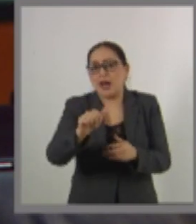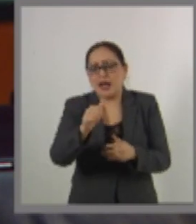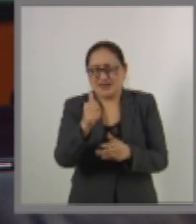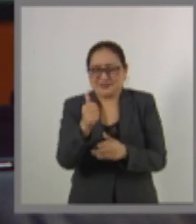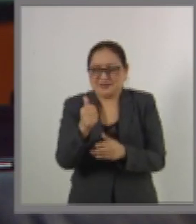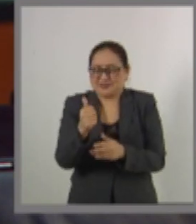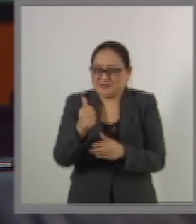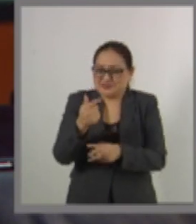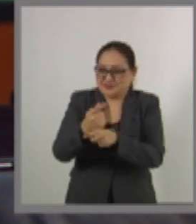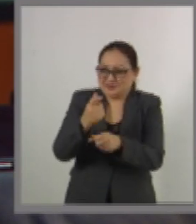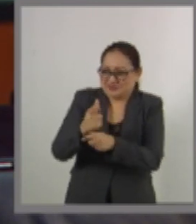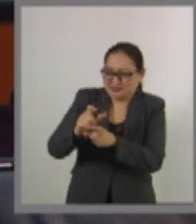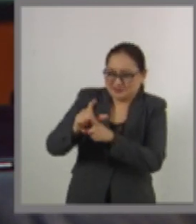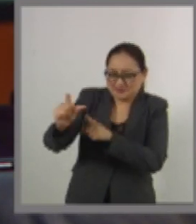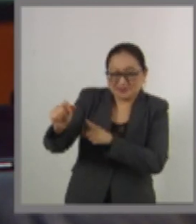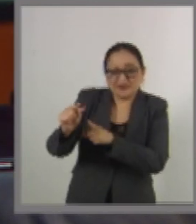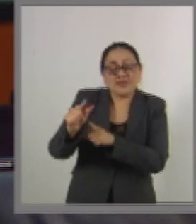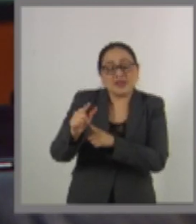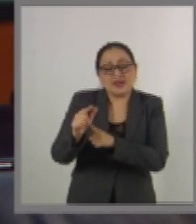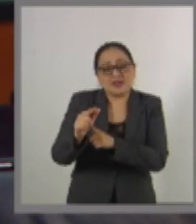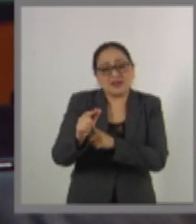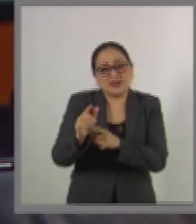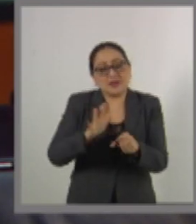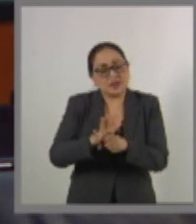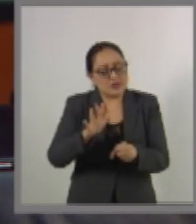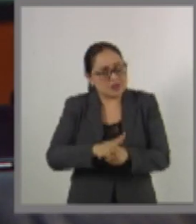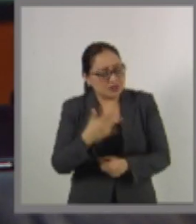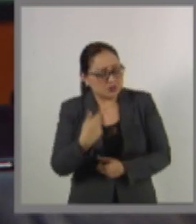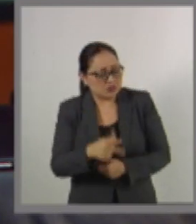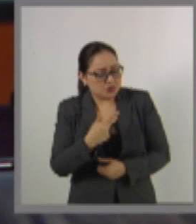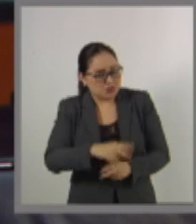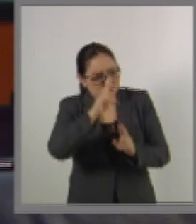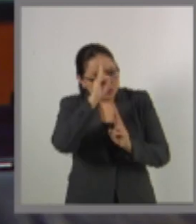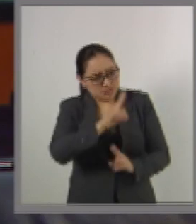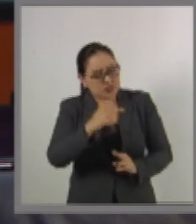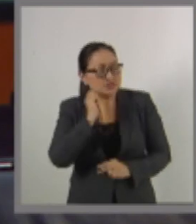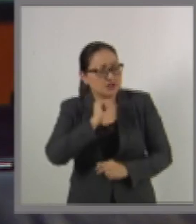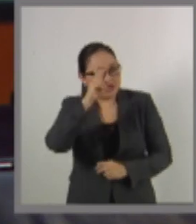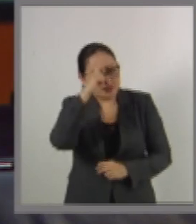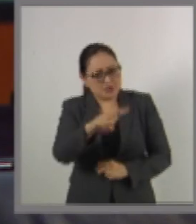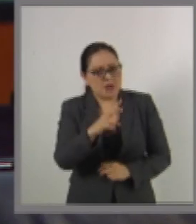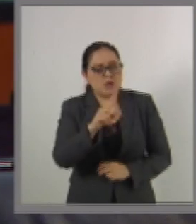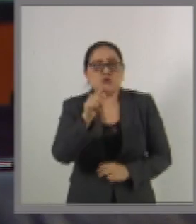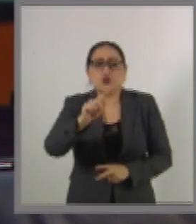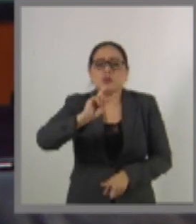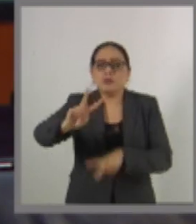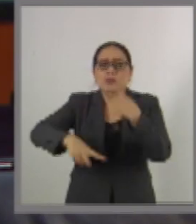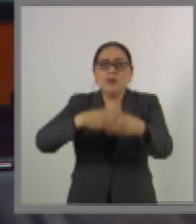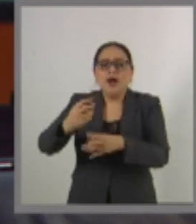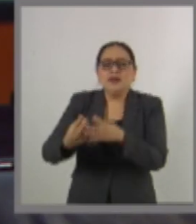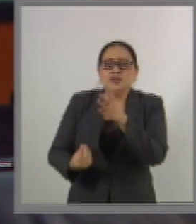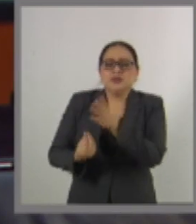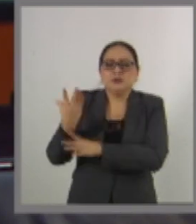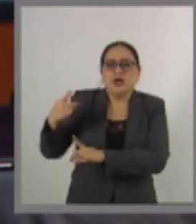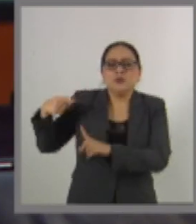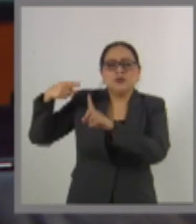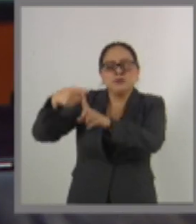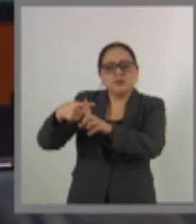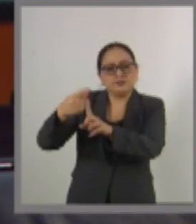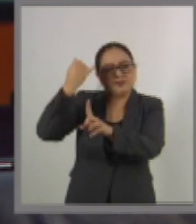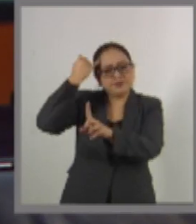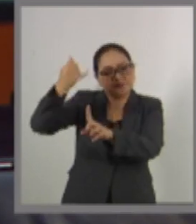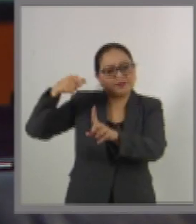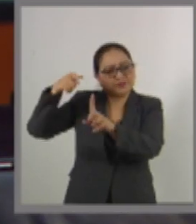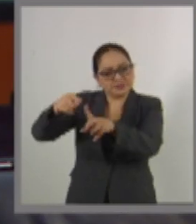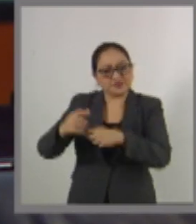esta tarea tan relevante y tan honrosa que ha sido ser senador de la República. Vas en búsqueda de otros horizontes.